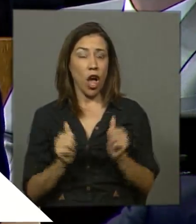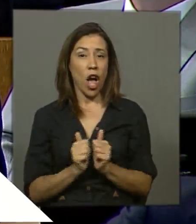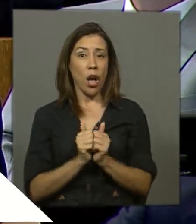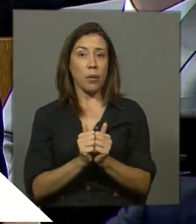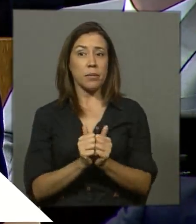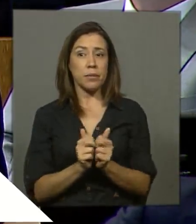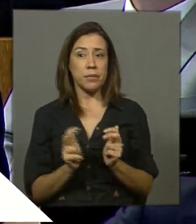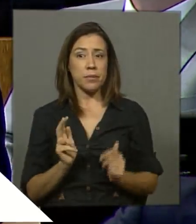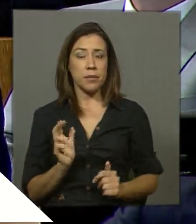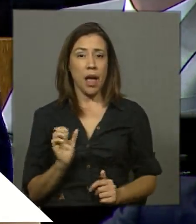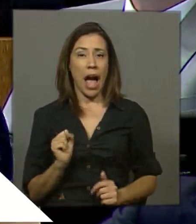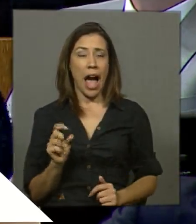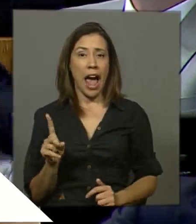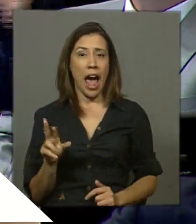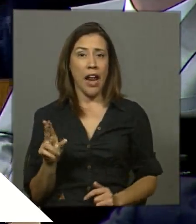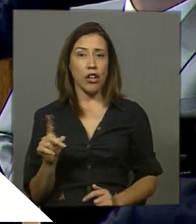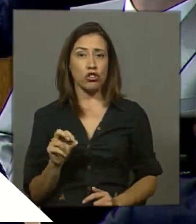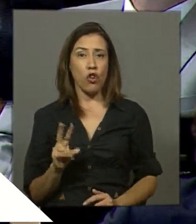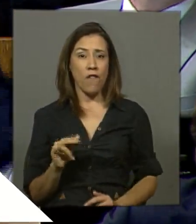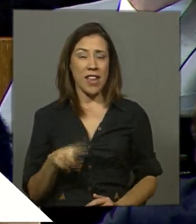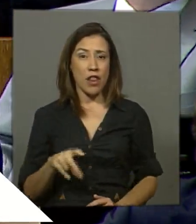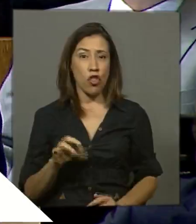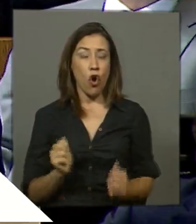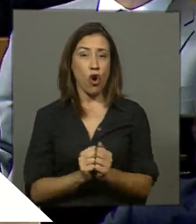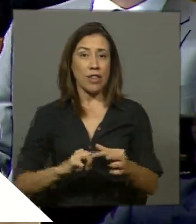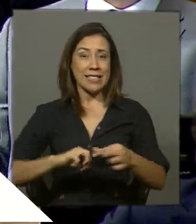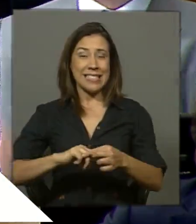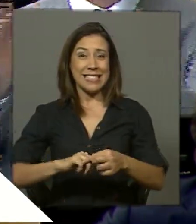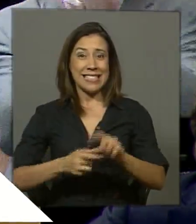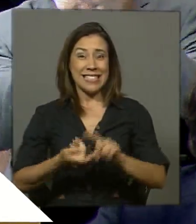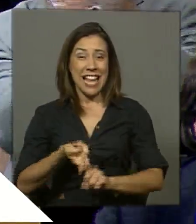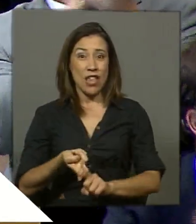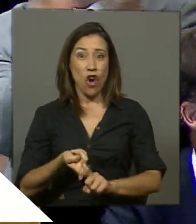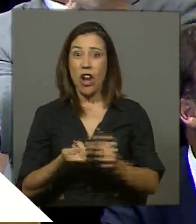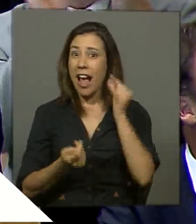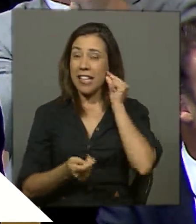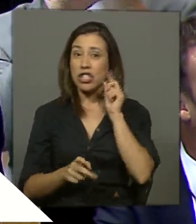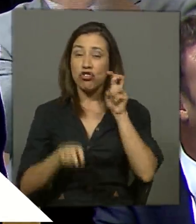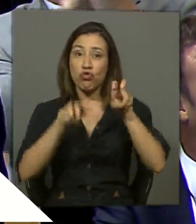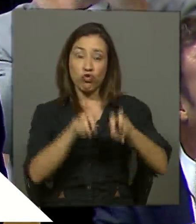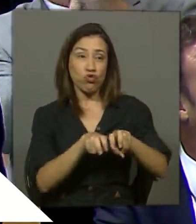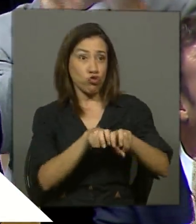Don arzoo bascur y su señora están sentados acá